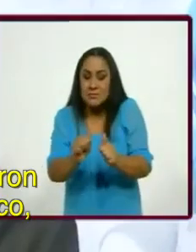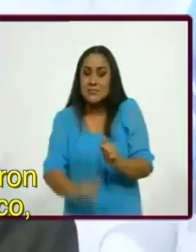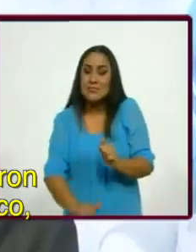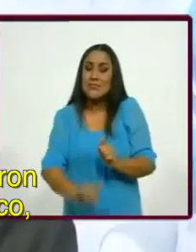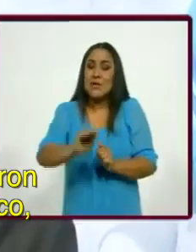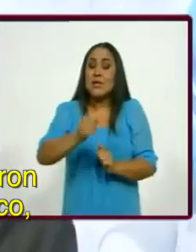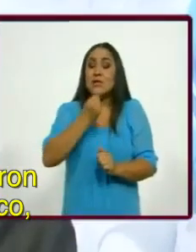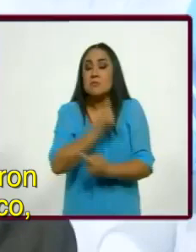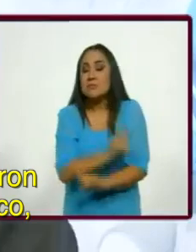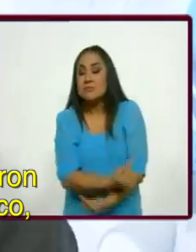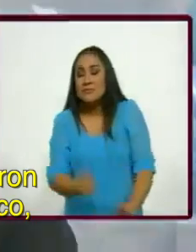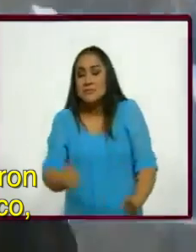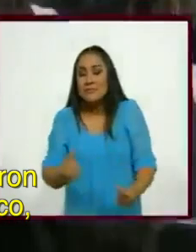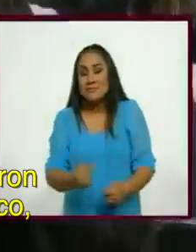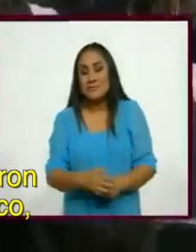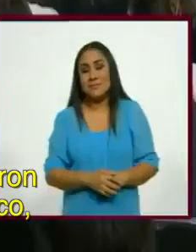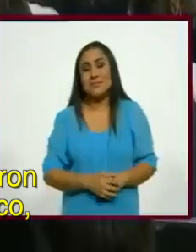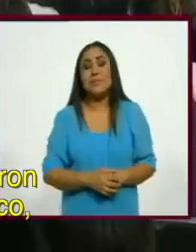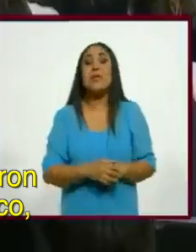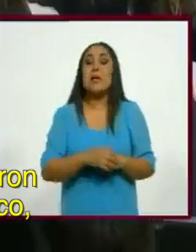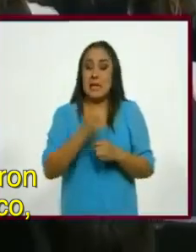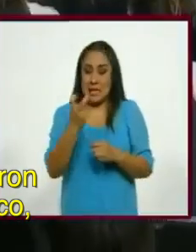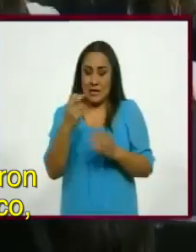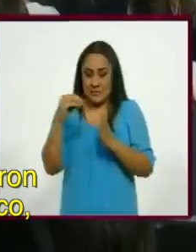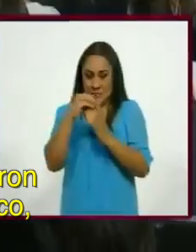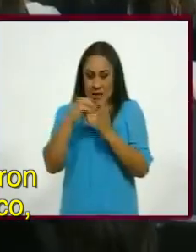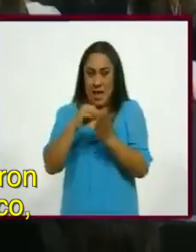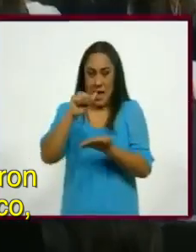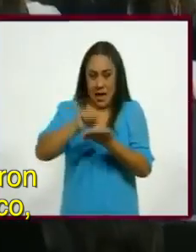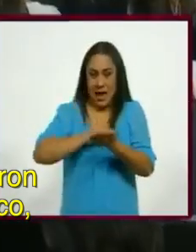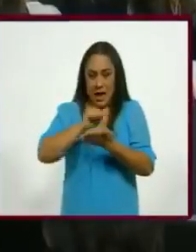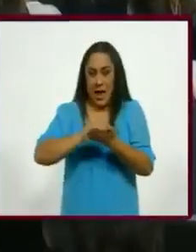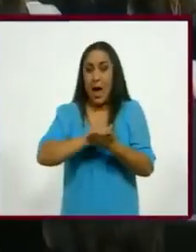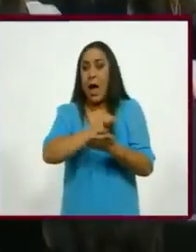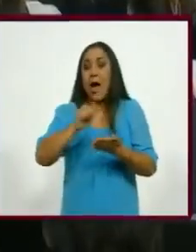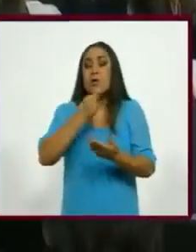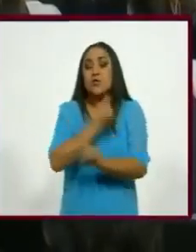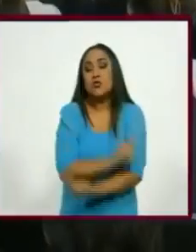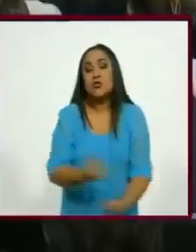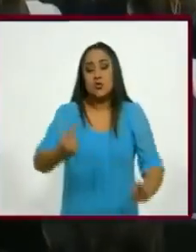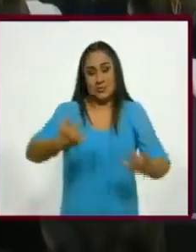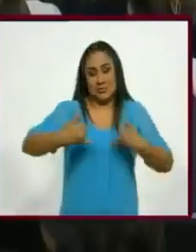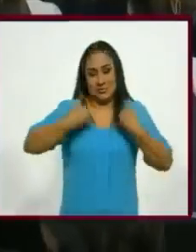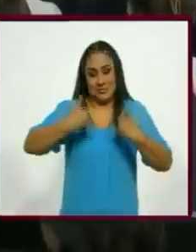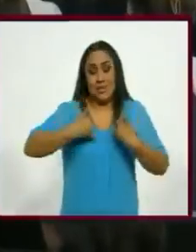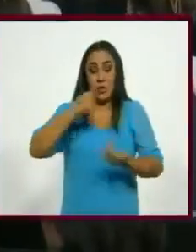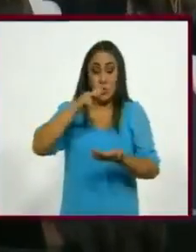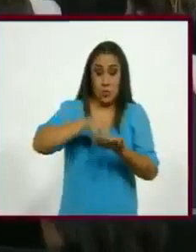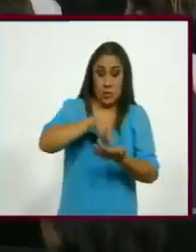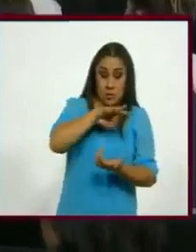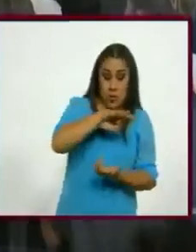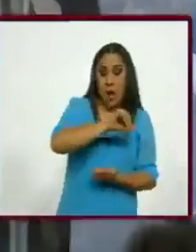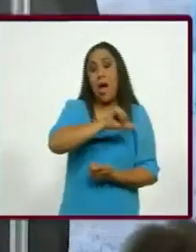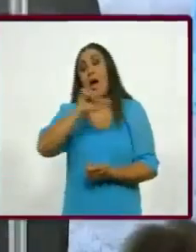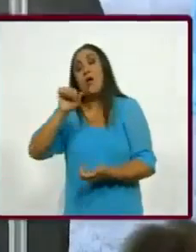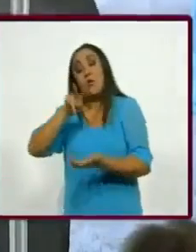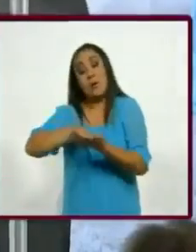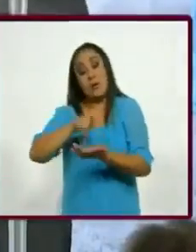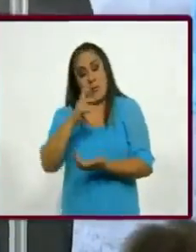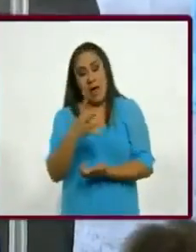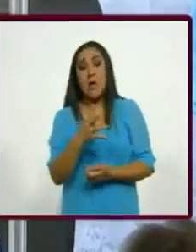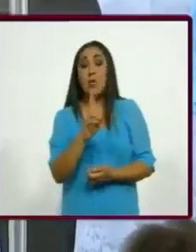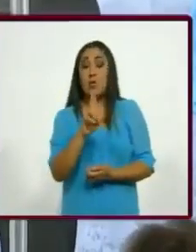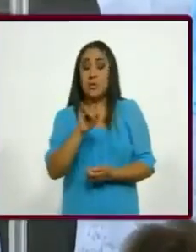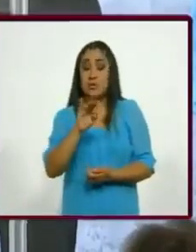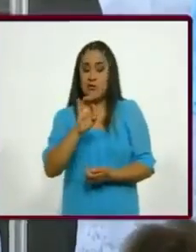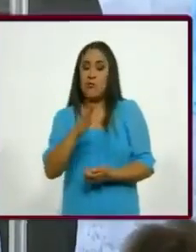gobierno federal acudieron a las instalaciones de UNICEF en la Ciudad de México, donde firmaron el llamado de ese organismo internacional para trabajar